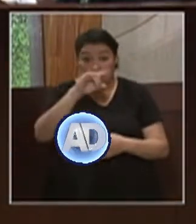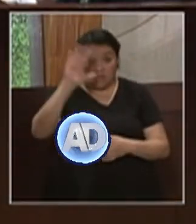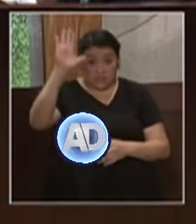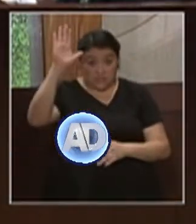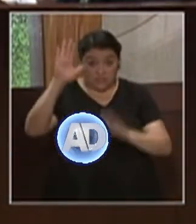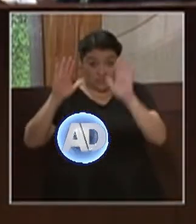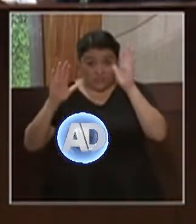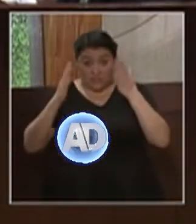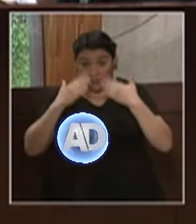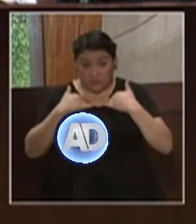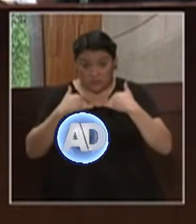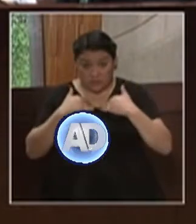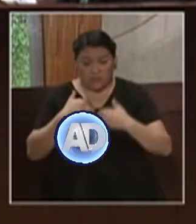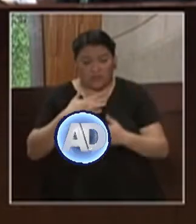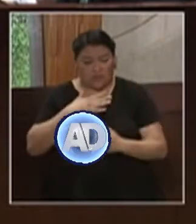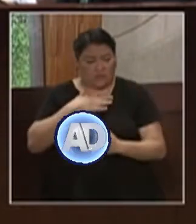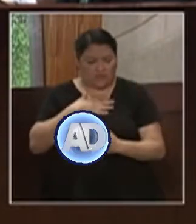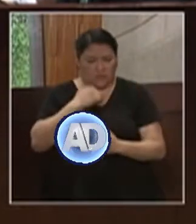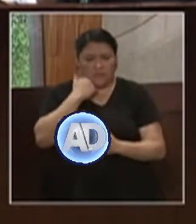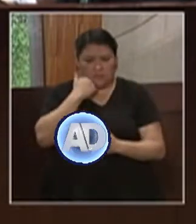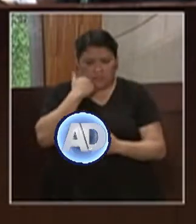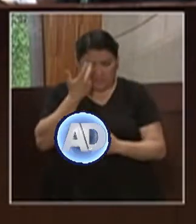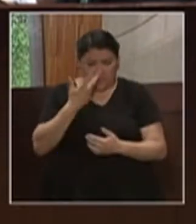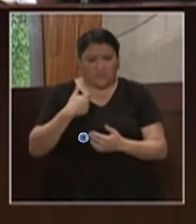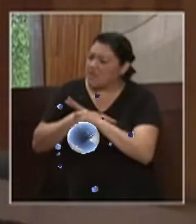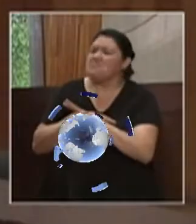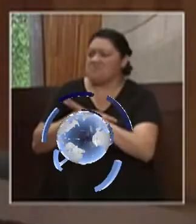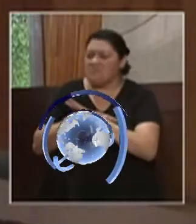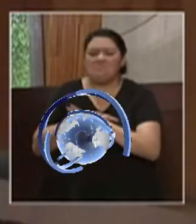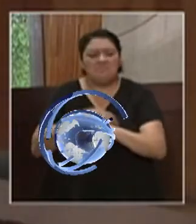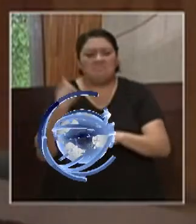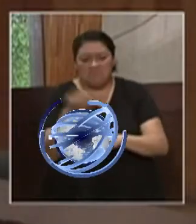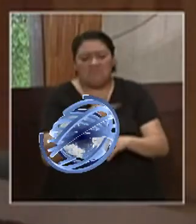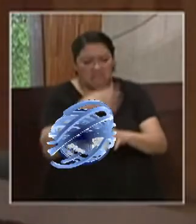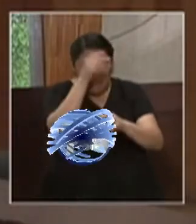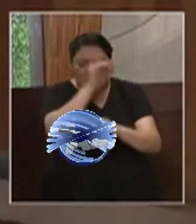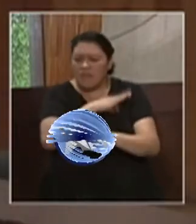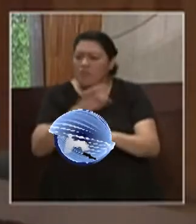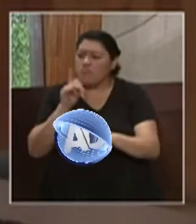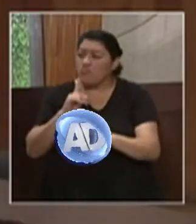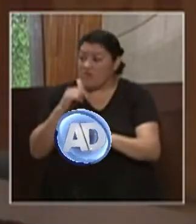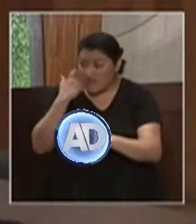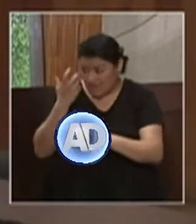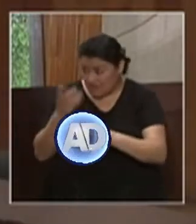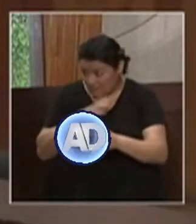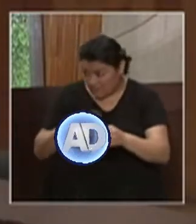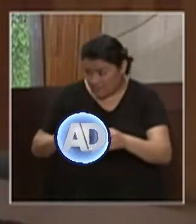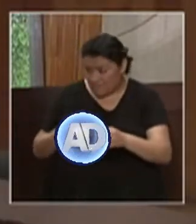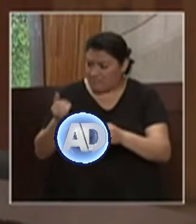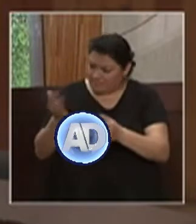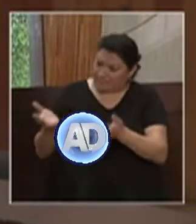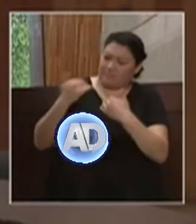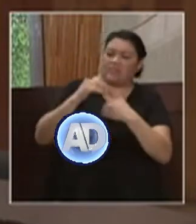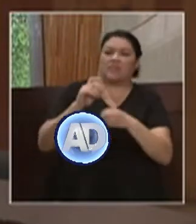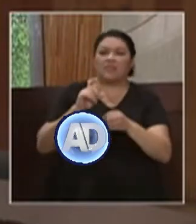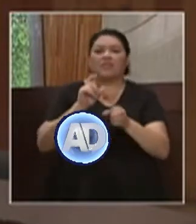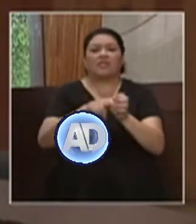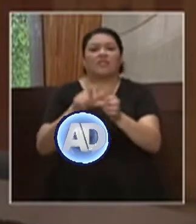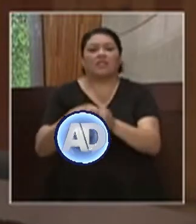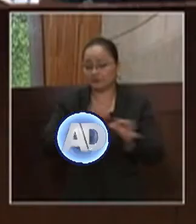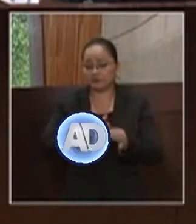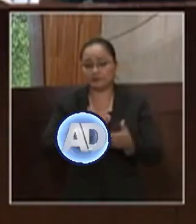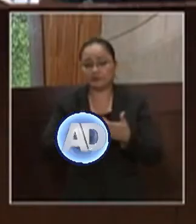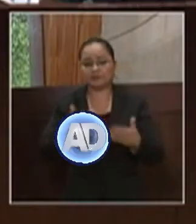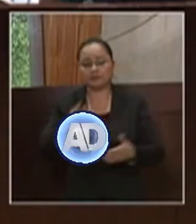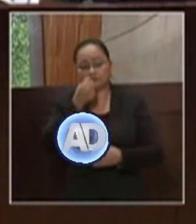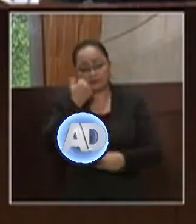las faltas denunciadas sin valorar los promocionales en los que apareció moreno valle y el acervo probatorio en